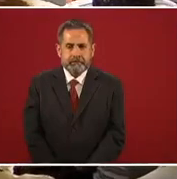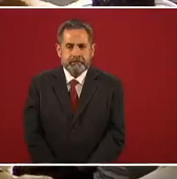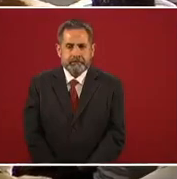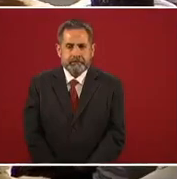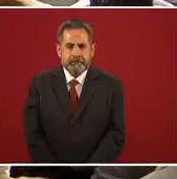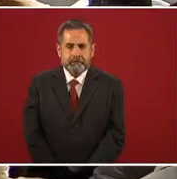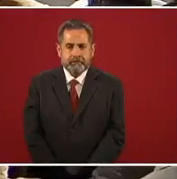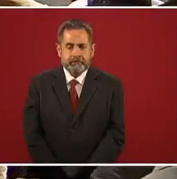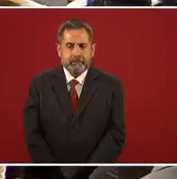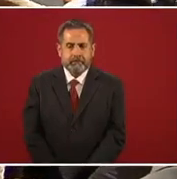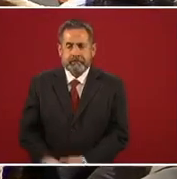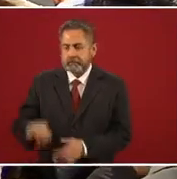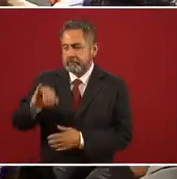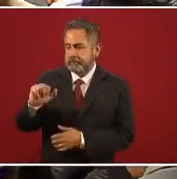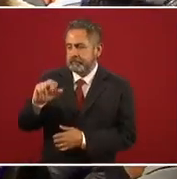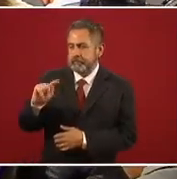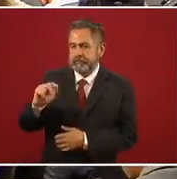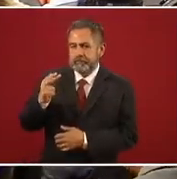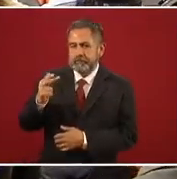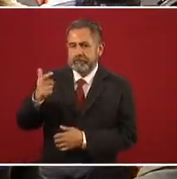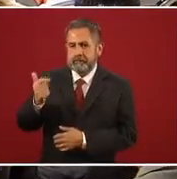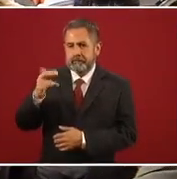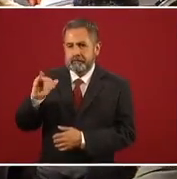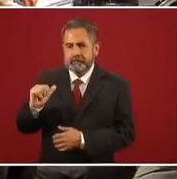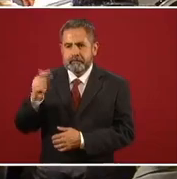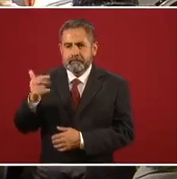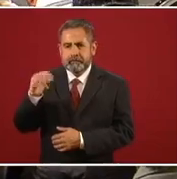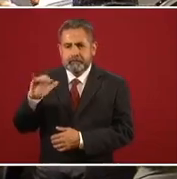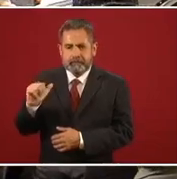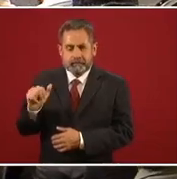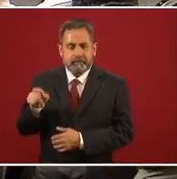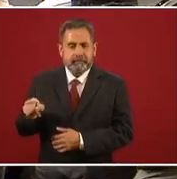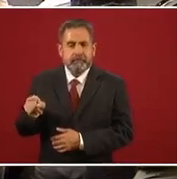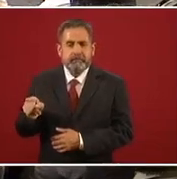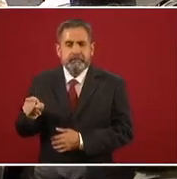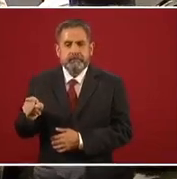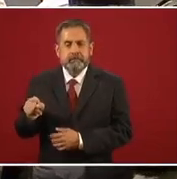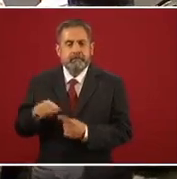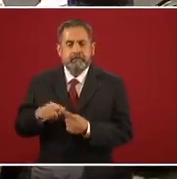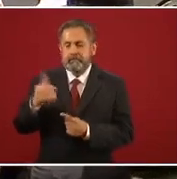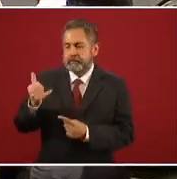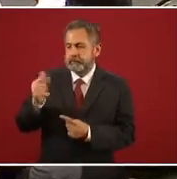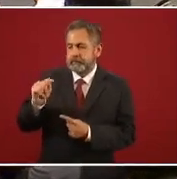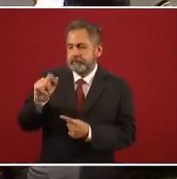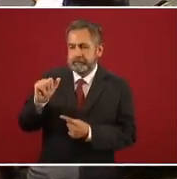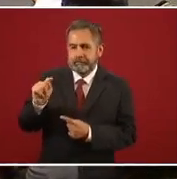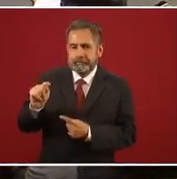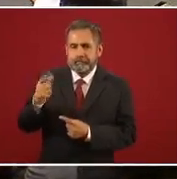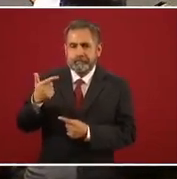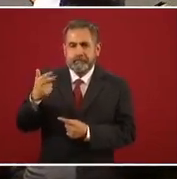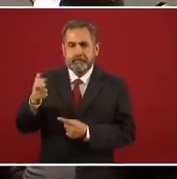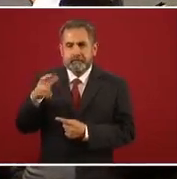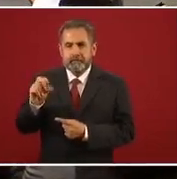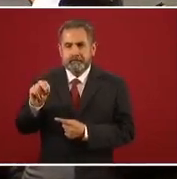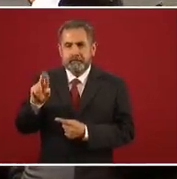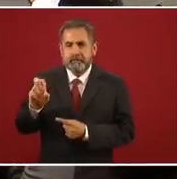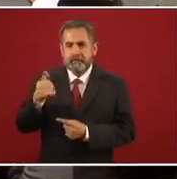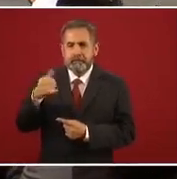Dice Janet García García y Atlet Guerrero